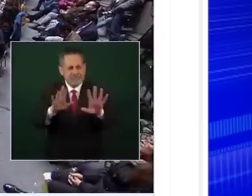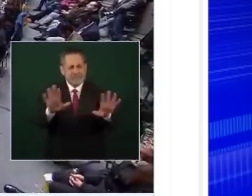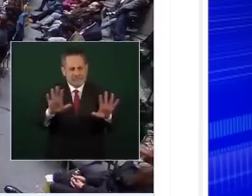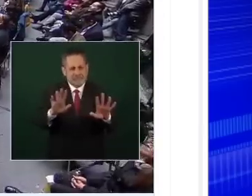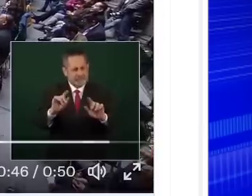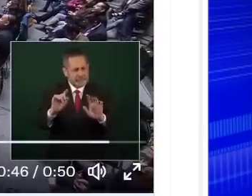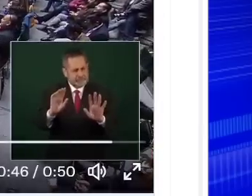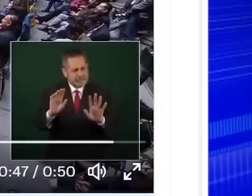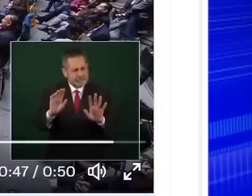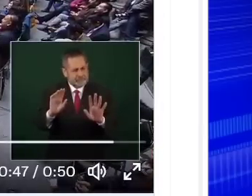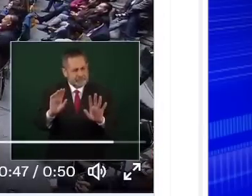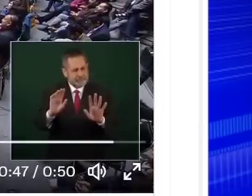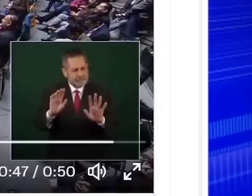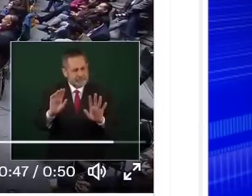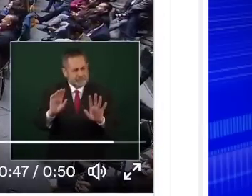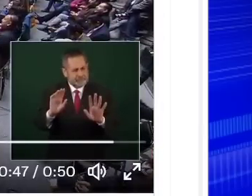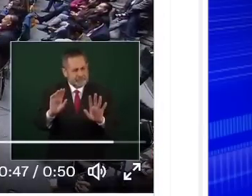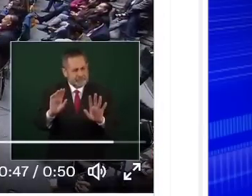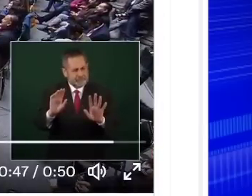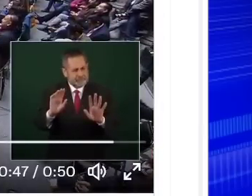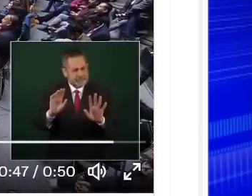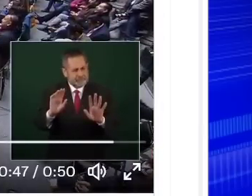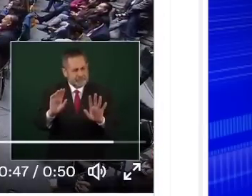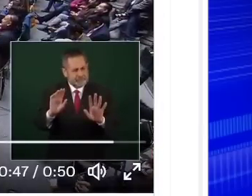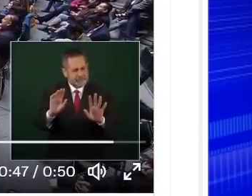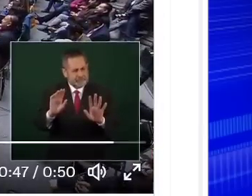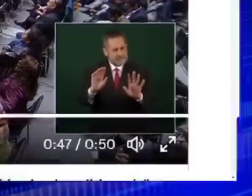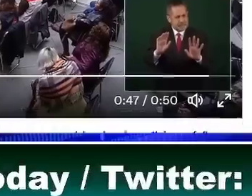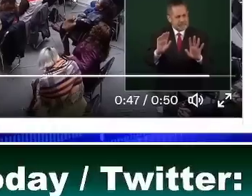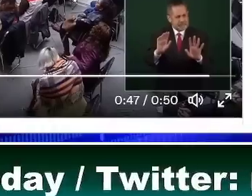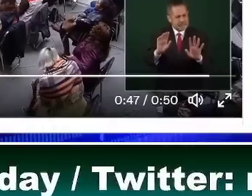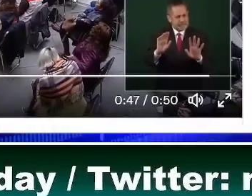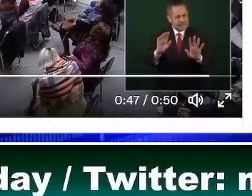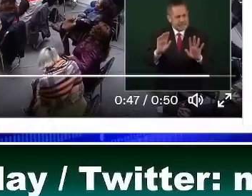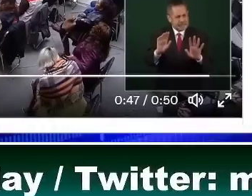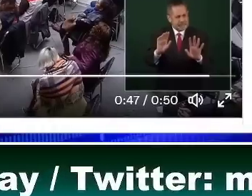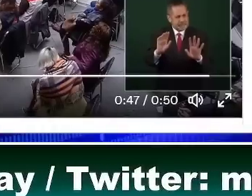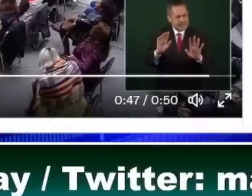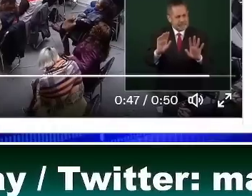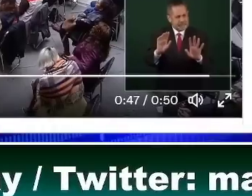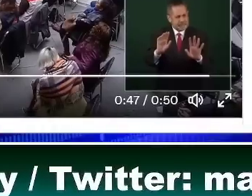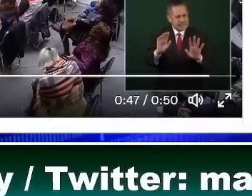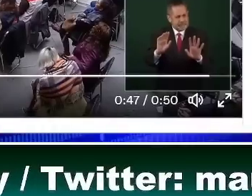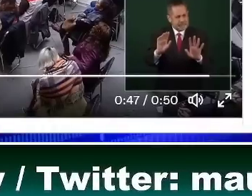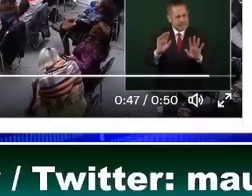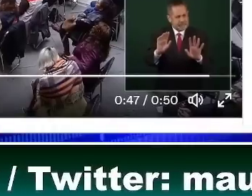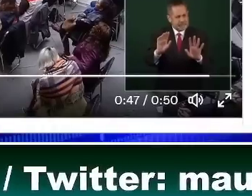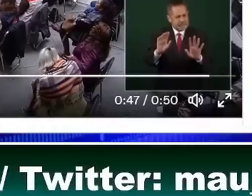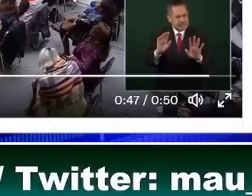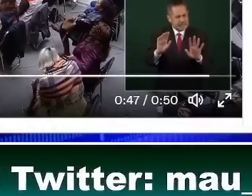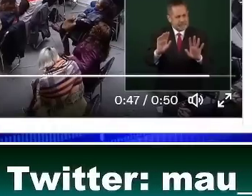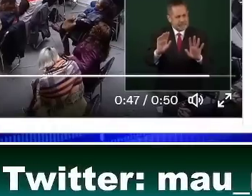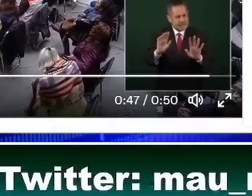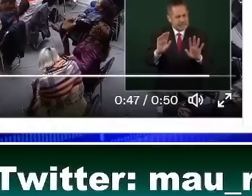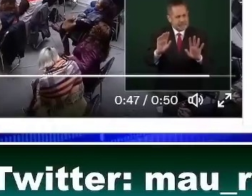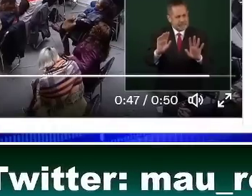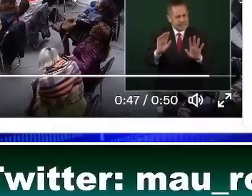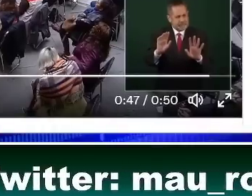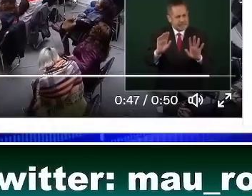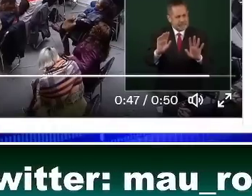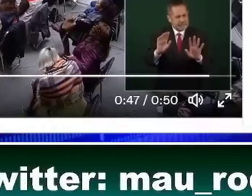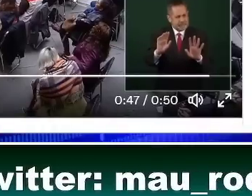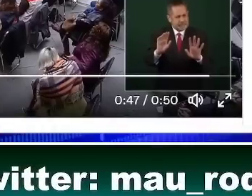aprovechamos bueno es lo que dice el presidente López Obrador y por qué no presenta la denuncia la